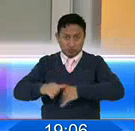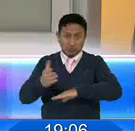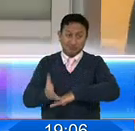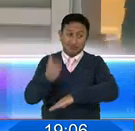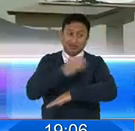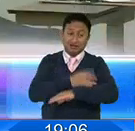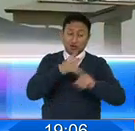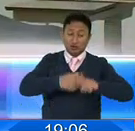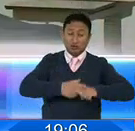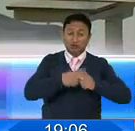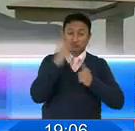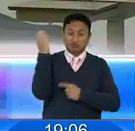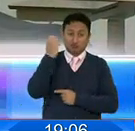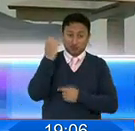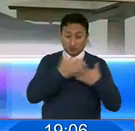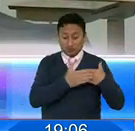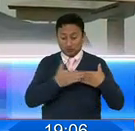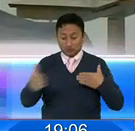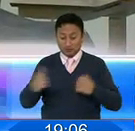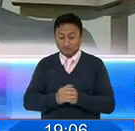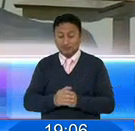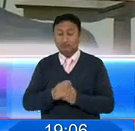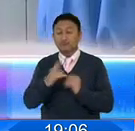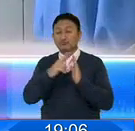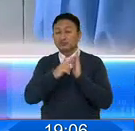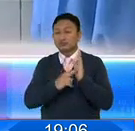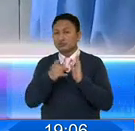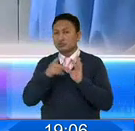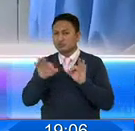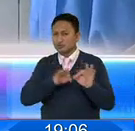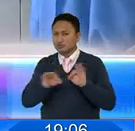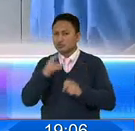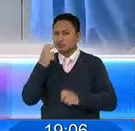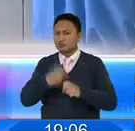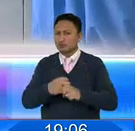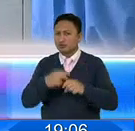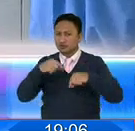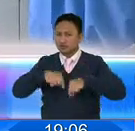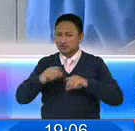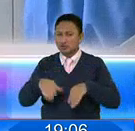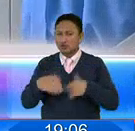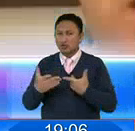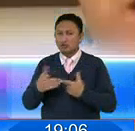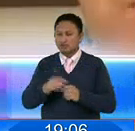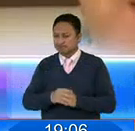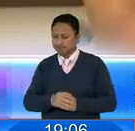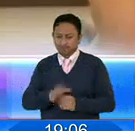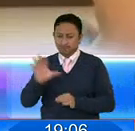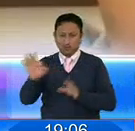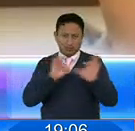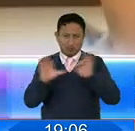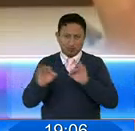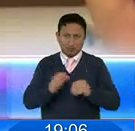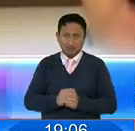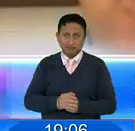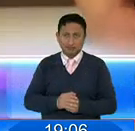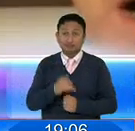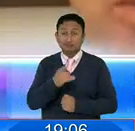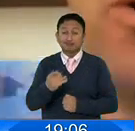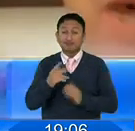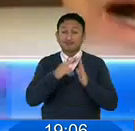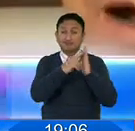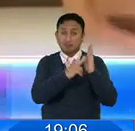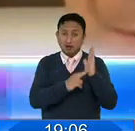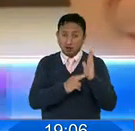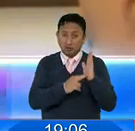durante la pandemia, el reglamento detalla especificaciones generando mecanismos de selección. Y en vez de que el reglamento sea una